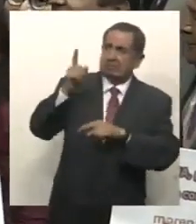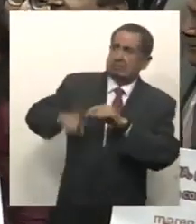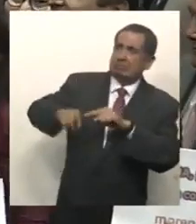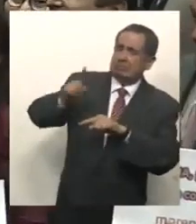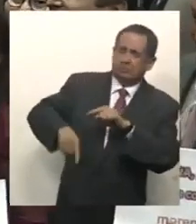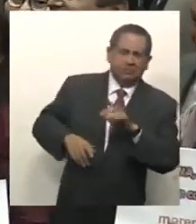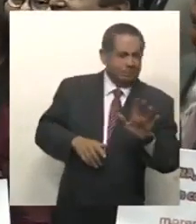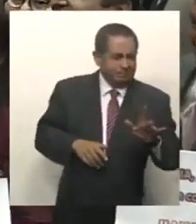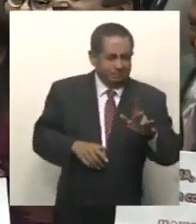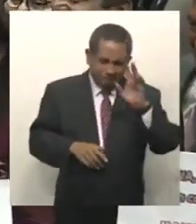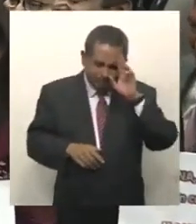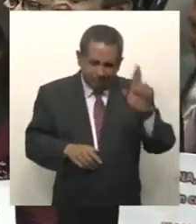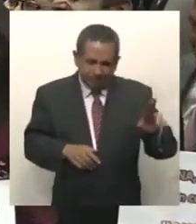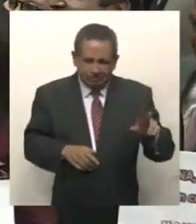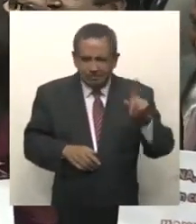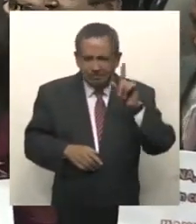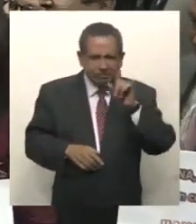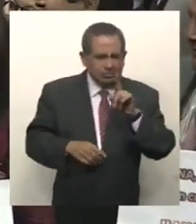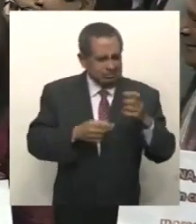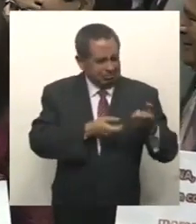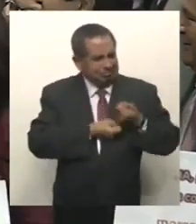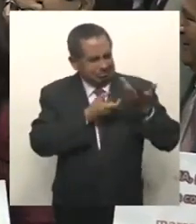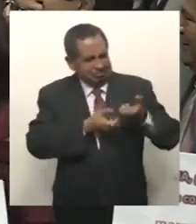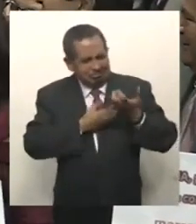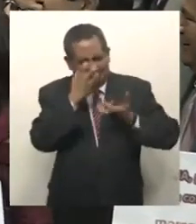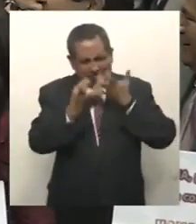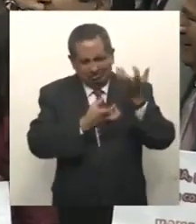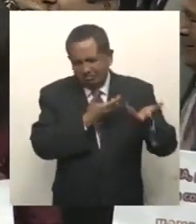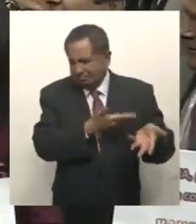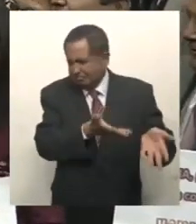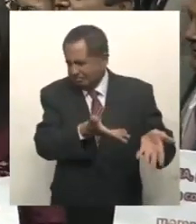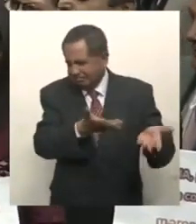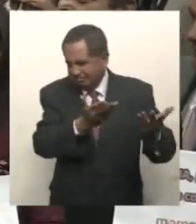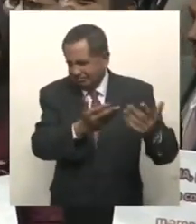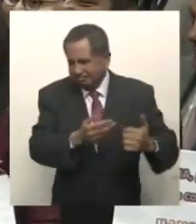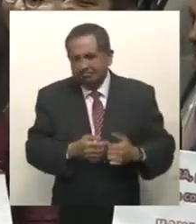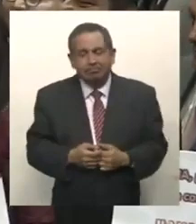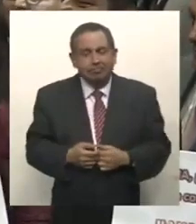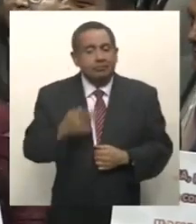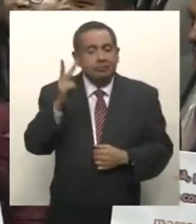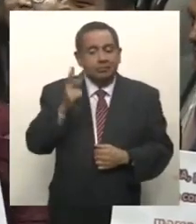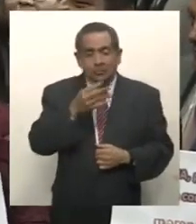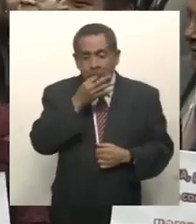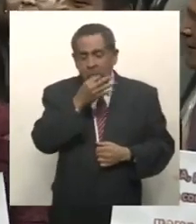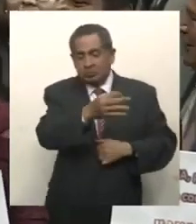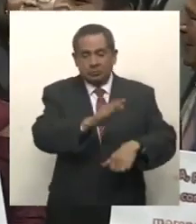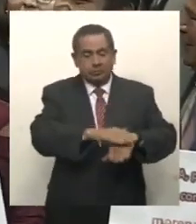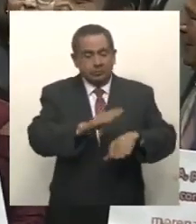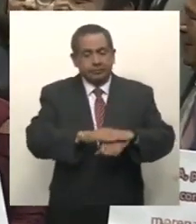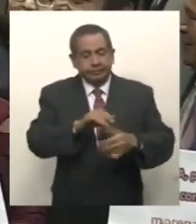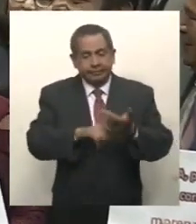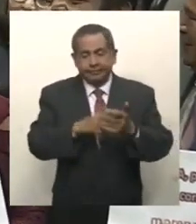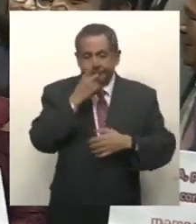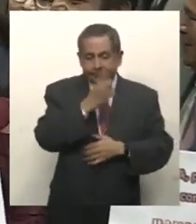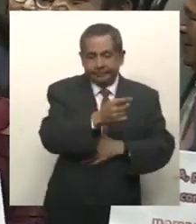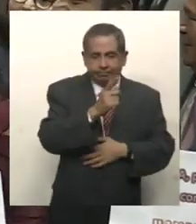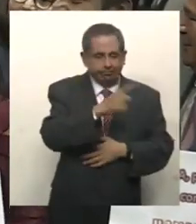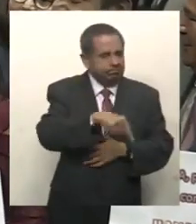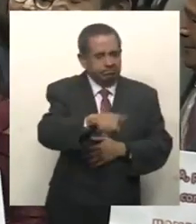lo respeto y la respeto, se pueden desahogar libremente. Pero les quiero decir una cosa,